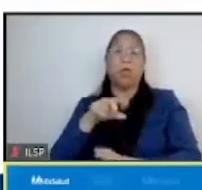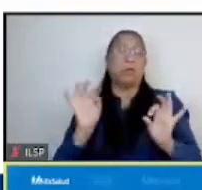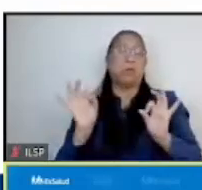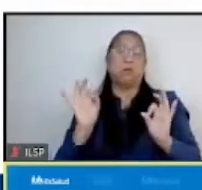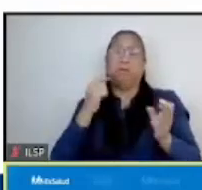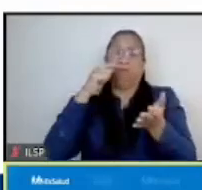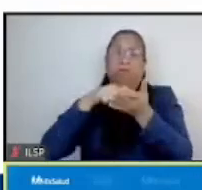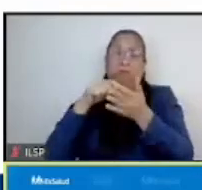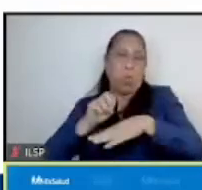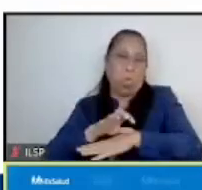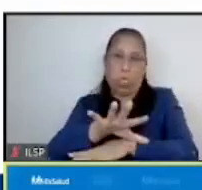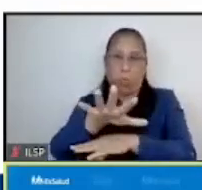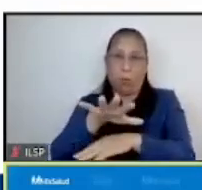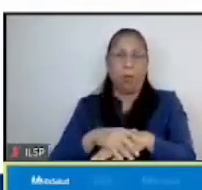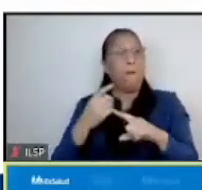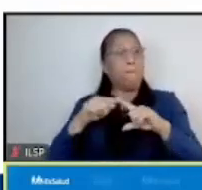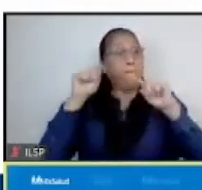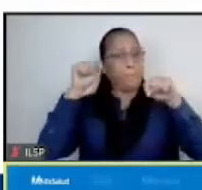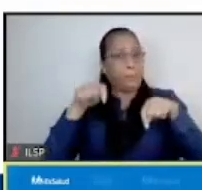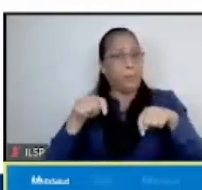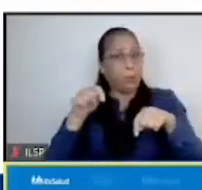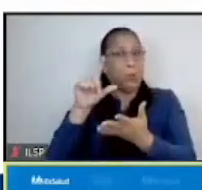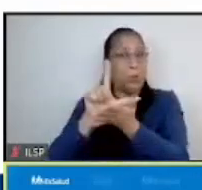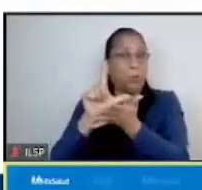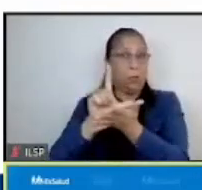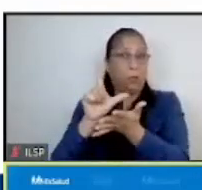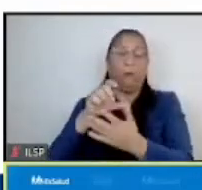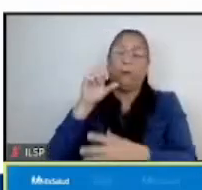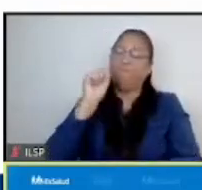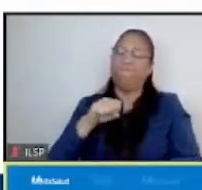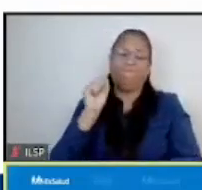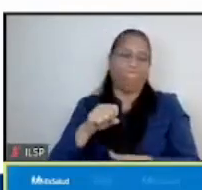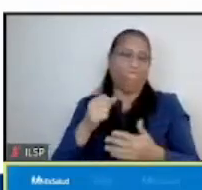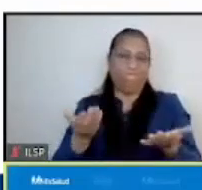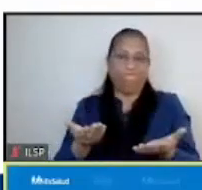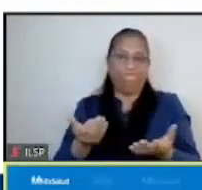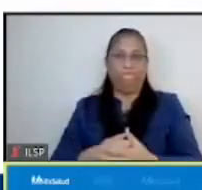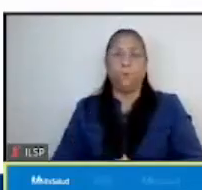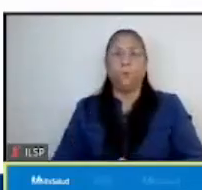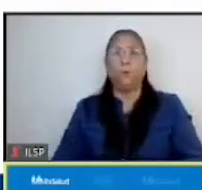nada que ver. Pero digamos que en Lima es muy común esto.